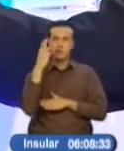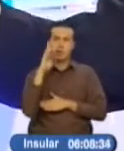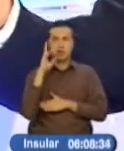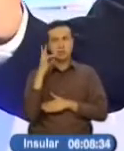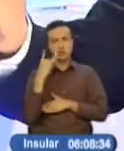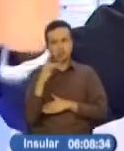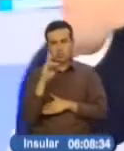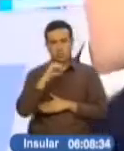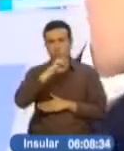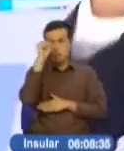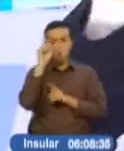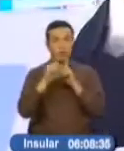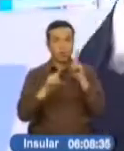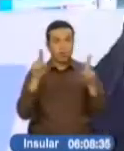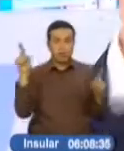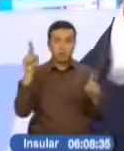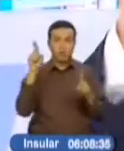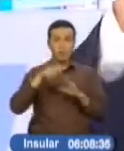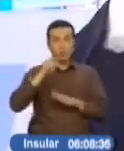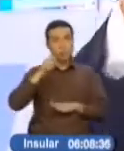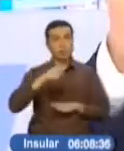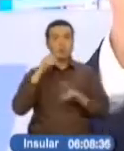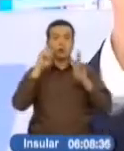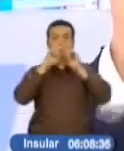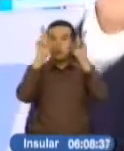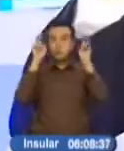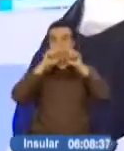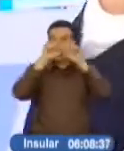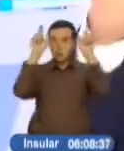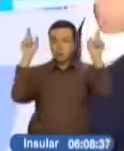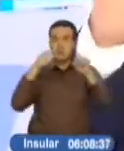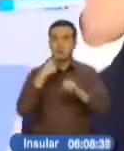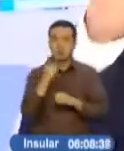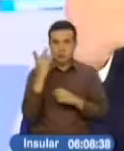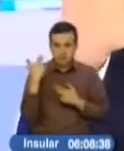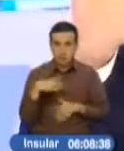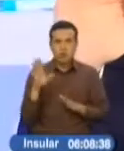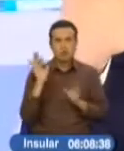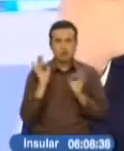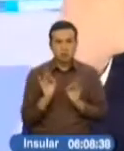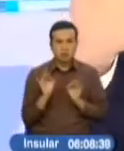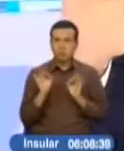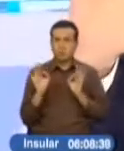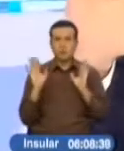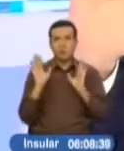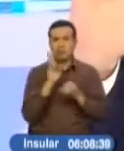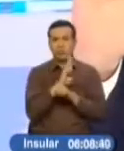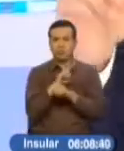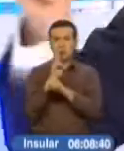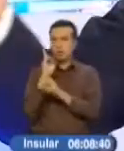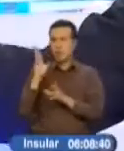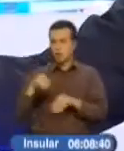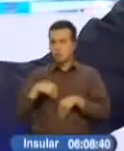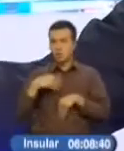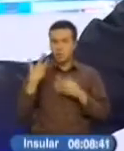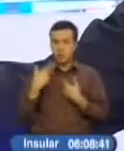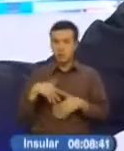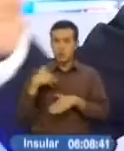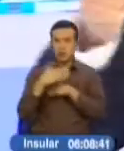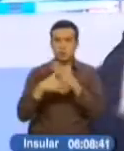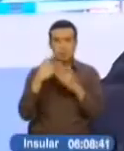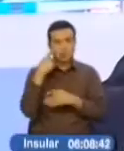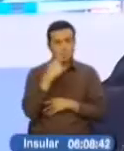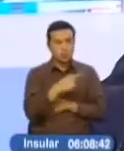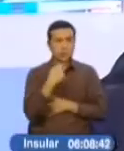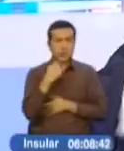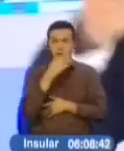casos, pero hay casos de jueces que, mira, tenemos el caso de una empresa que nos dice, ya hemos cumplido con las disposiciones de la superintendencia, y después los informes de pericia